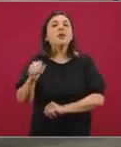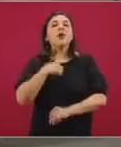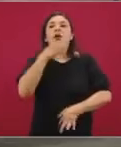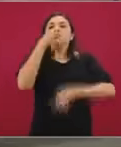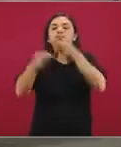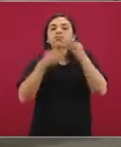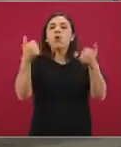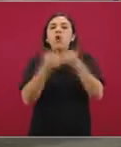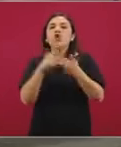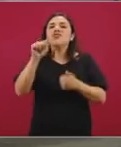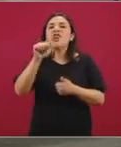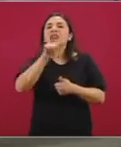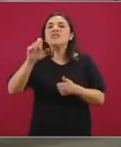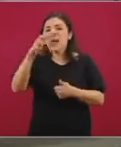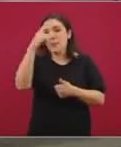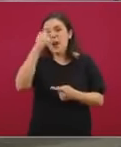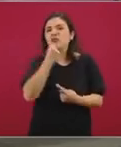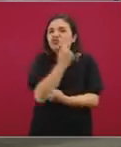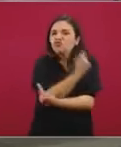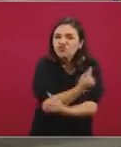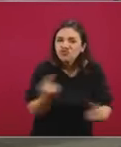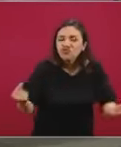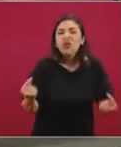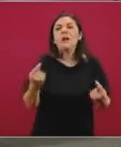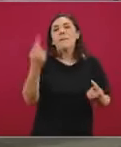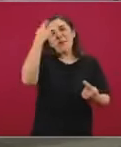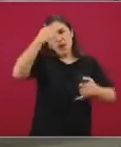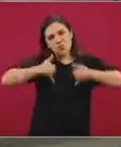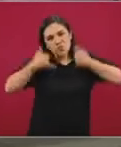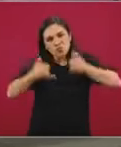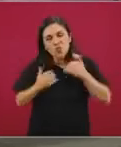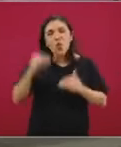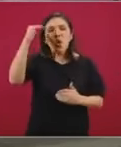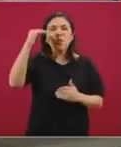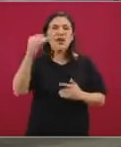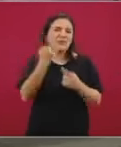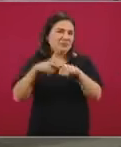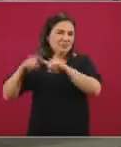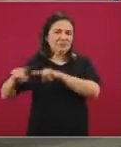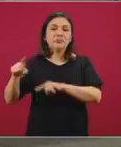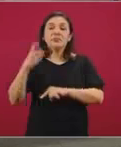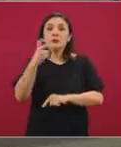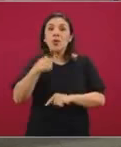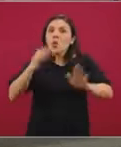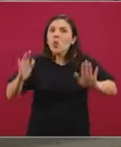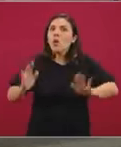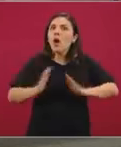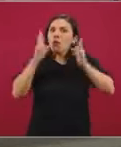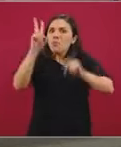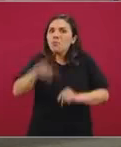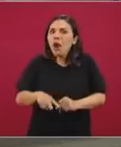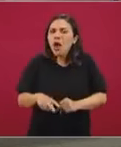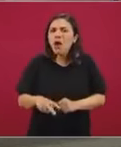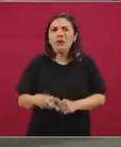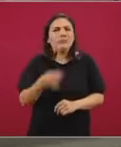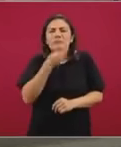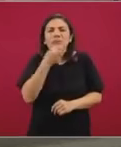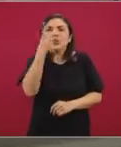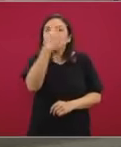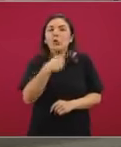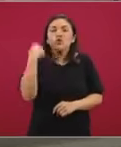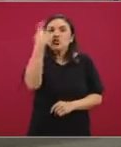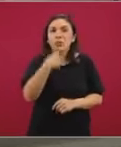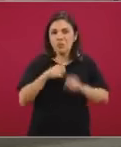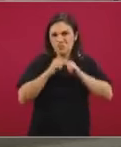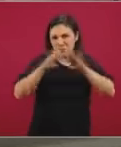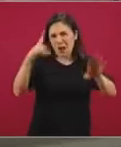convocamos a talleres para primera infancia, para adolescentes y para jóvenes, y nuestra sorpresa fue que a las 2 horas de